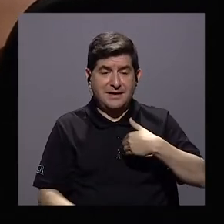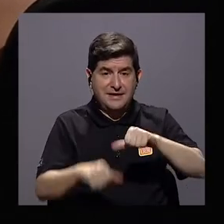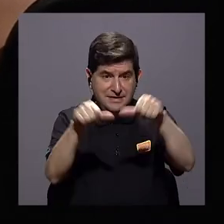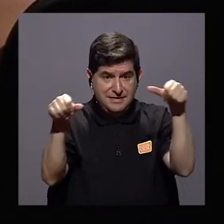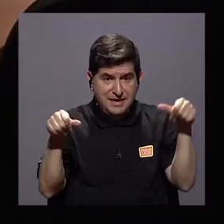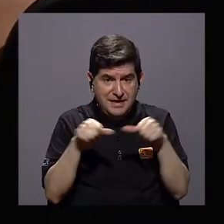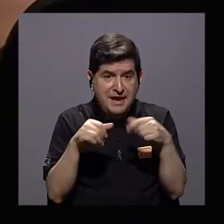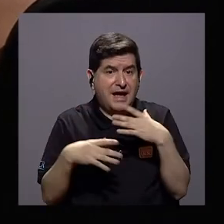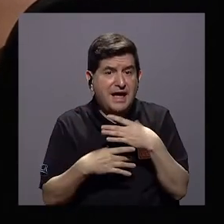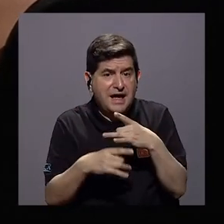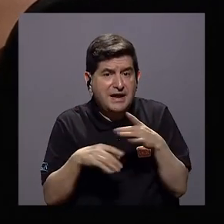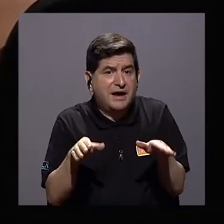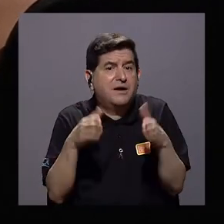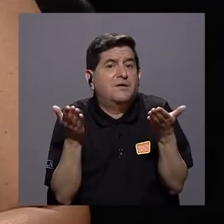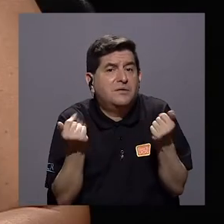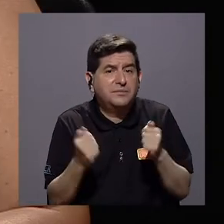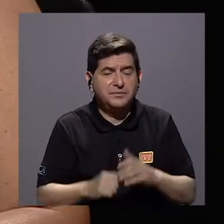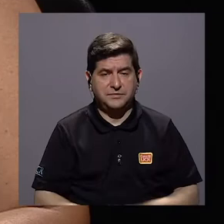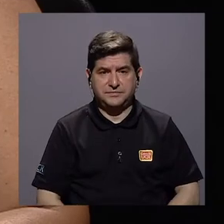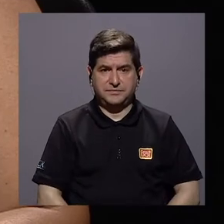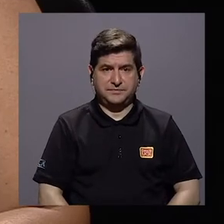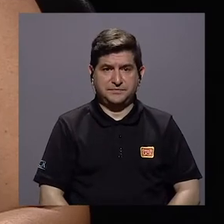hay un sector que tiene ese interés?